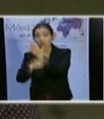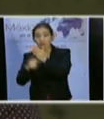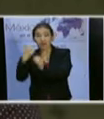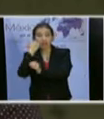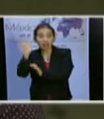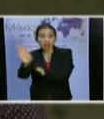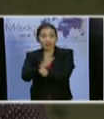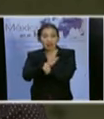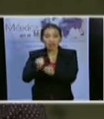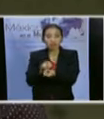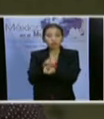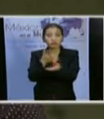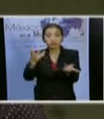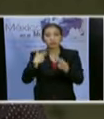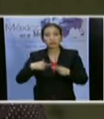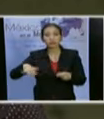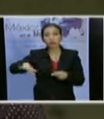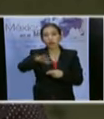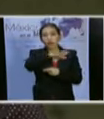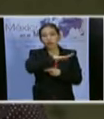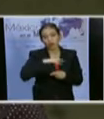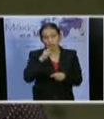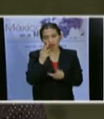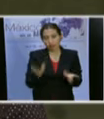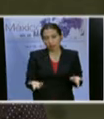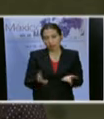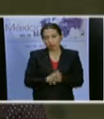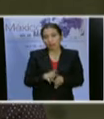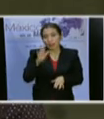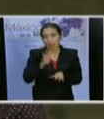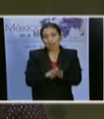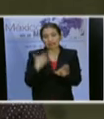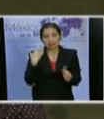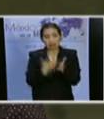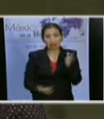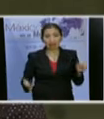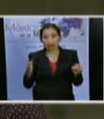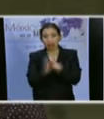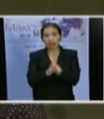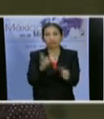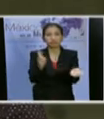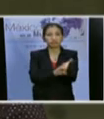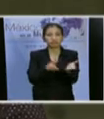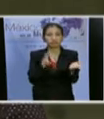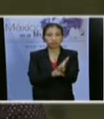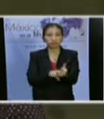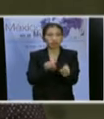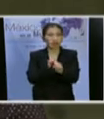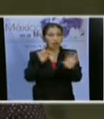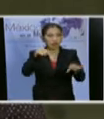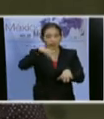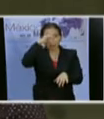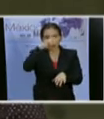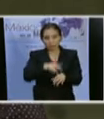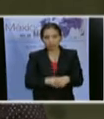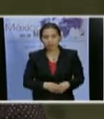buscado beneficiar a la población, como se podrán imaginar, más vulnerable y más valiosa, sin duda, de nuestro